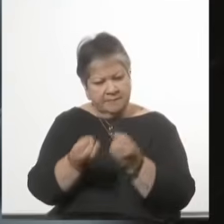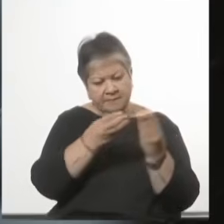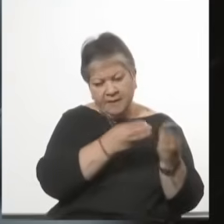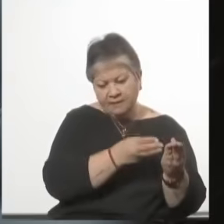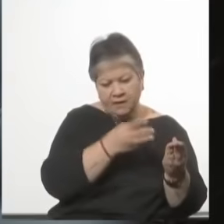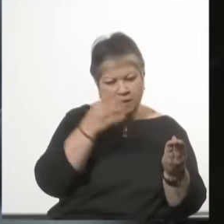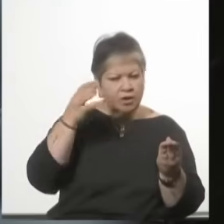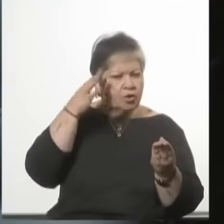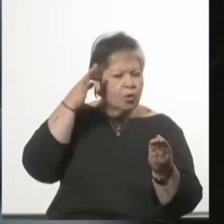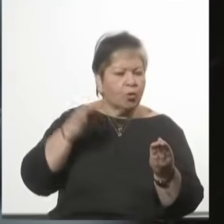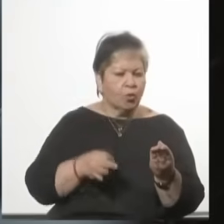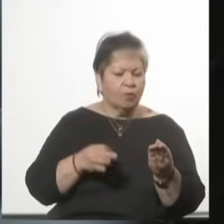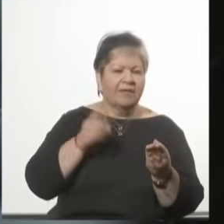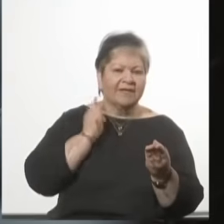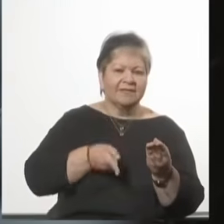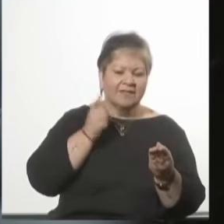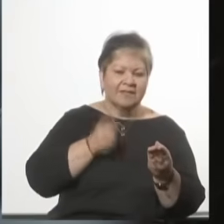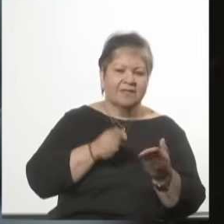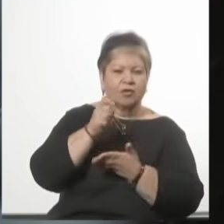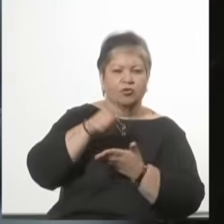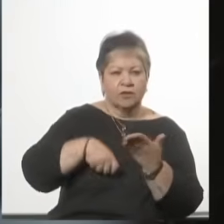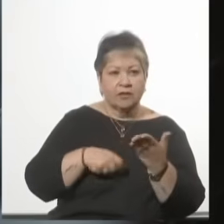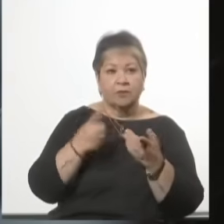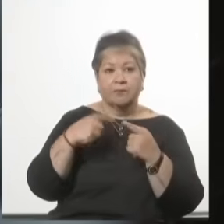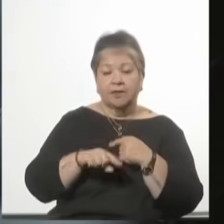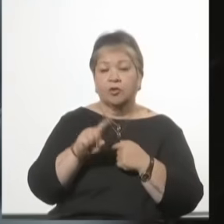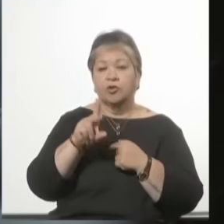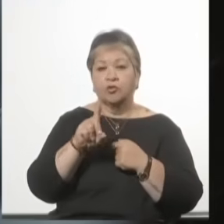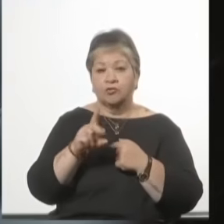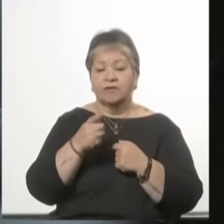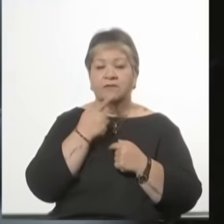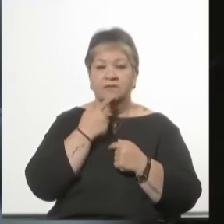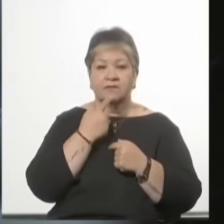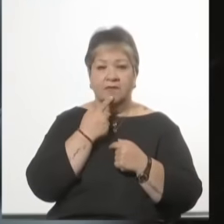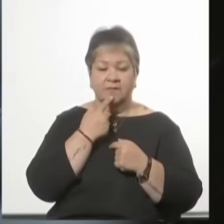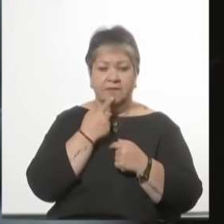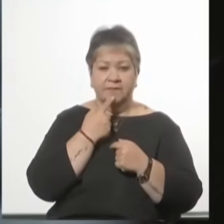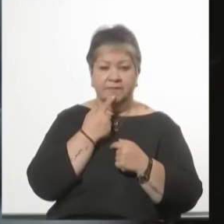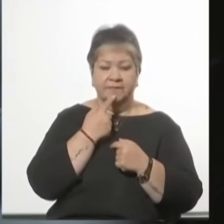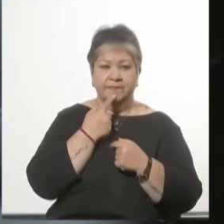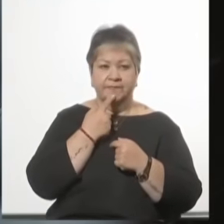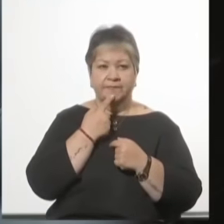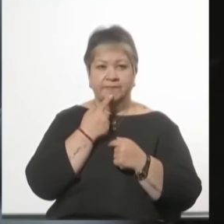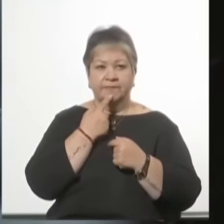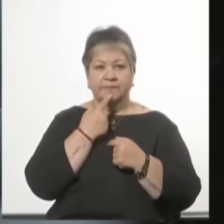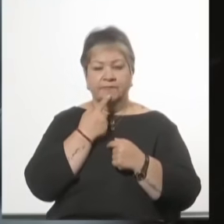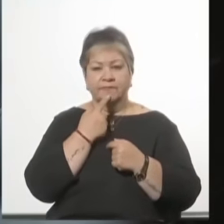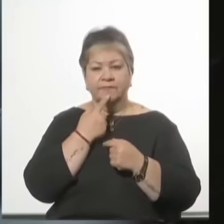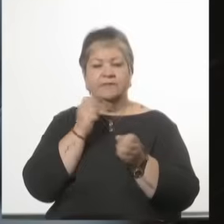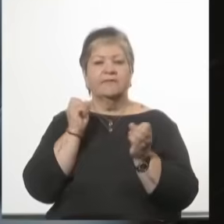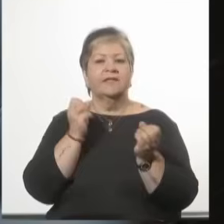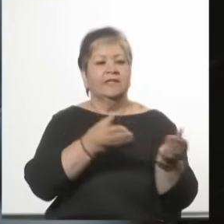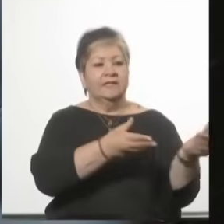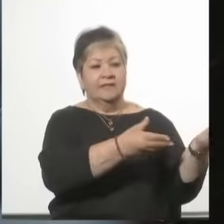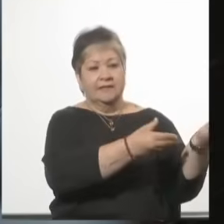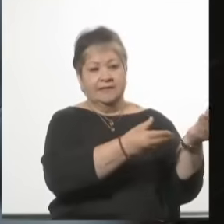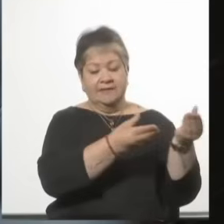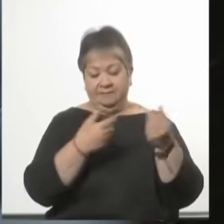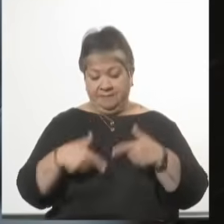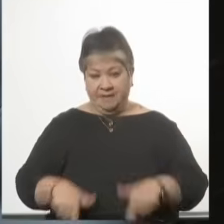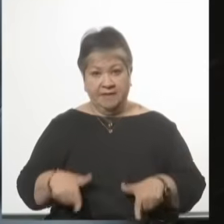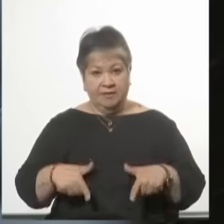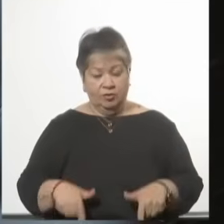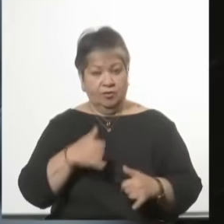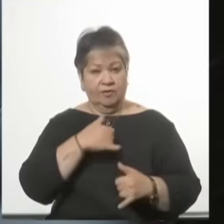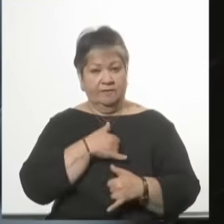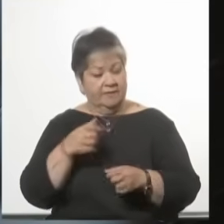contractuales, habiéndose vencido el plazo. Pero el 12 de septiembre se envía por parte del ministro